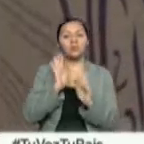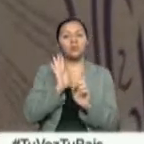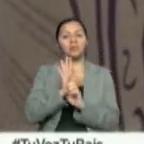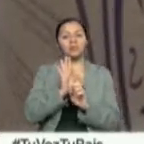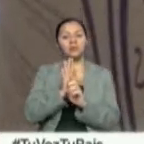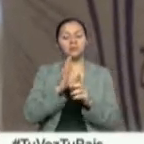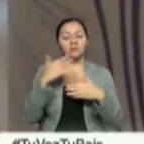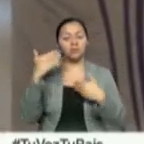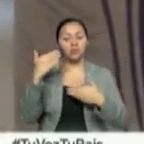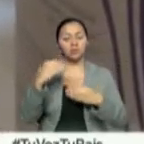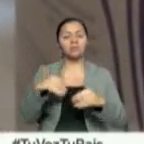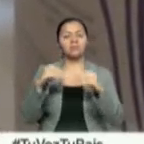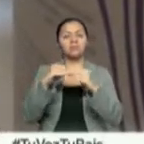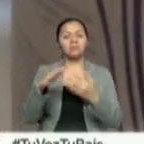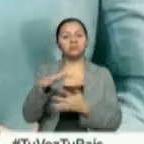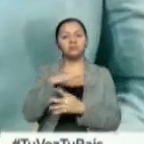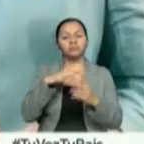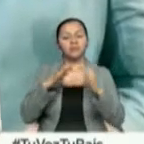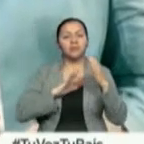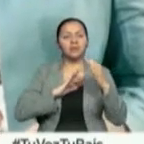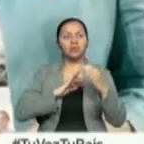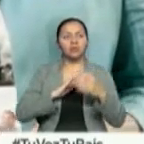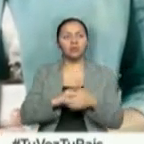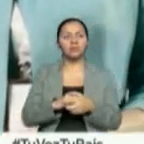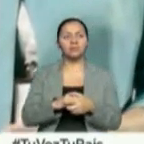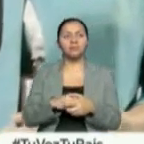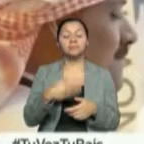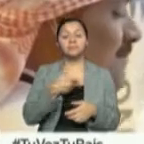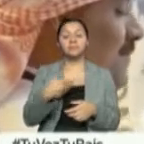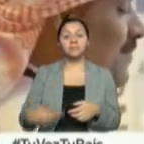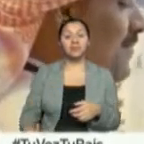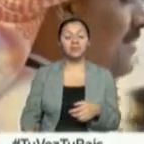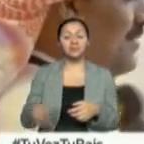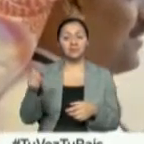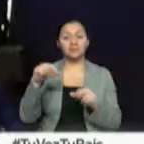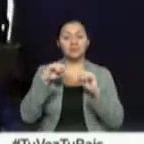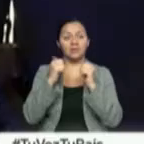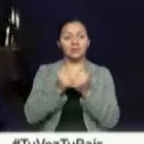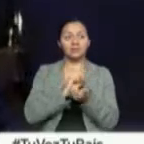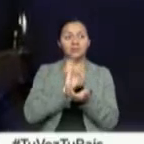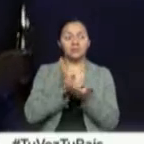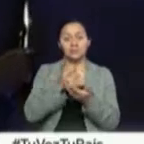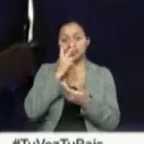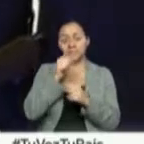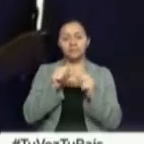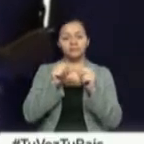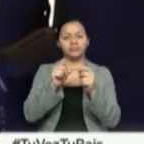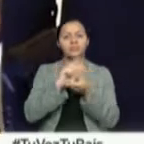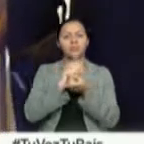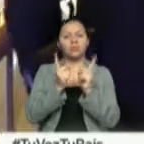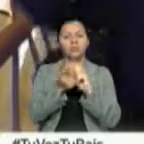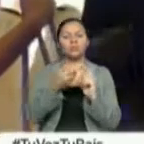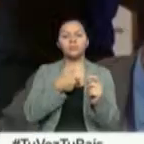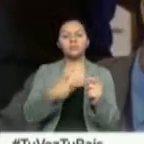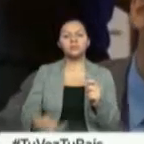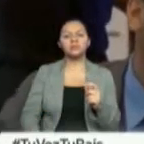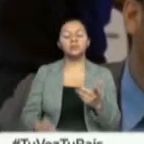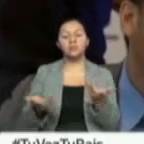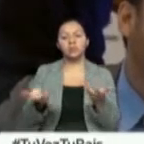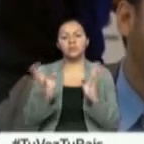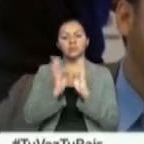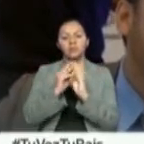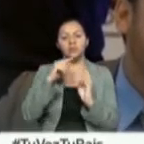geopolíticas y panorama tecnológico la presidenta de la asamblea nacional también sostendrá encuentros con los presidentes de los parlamentos